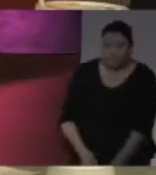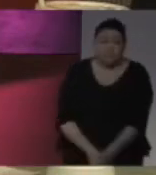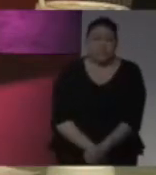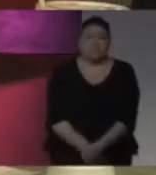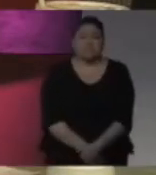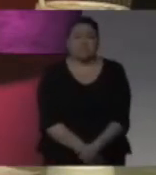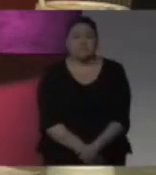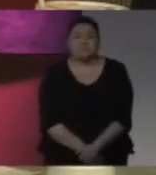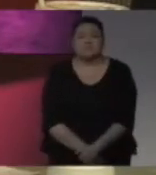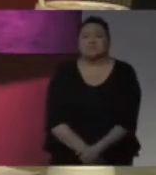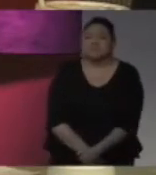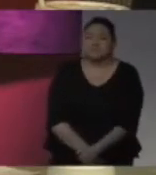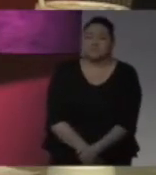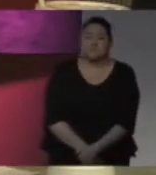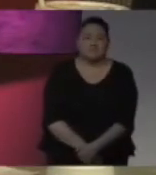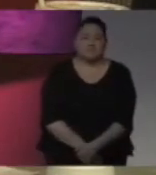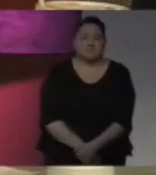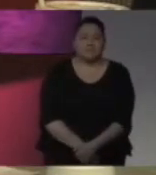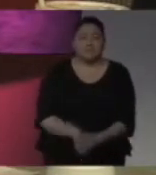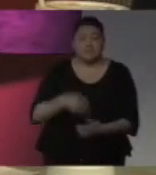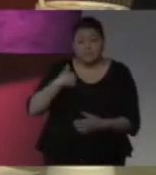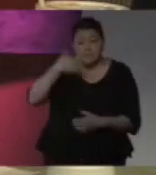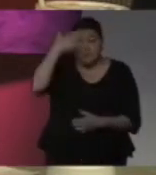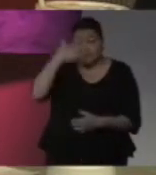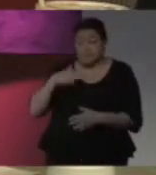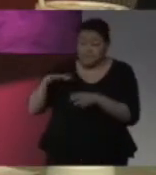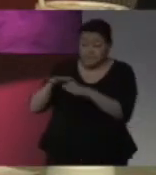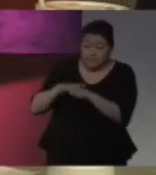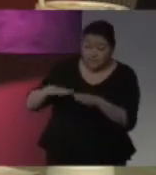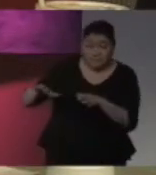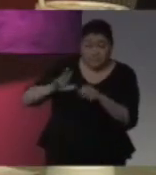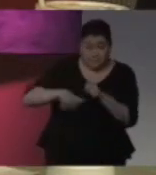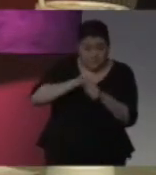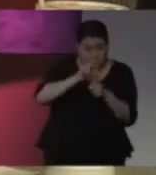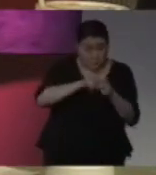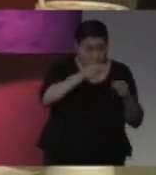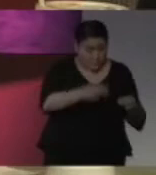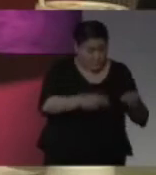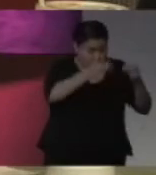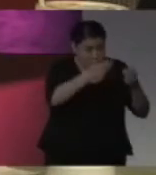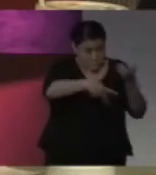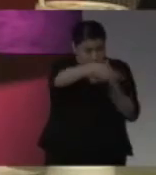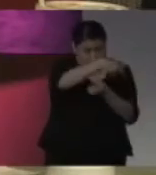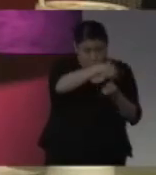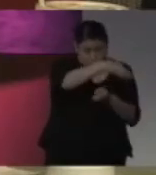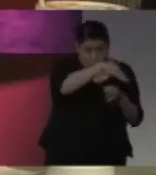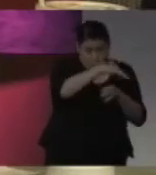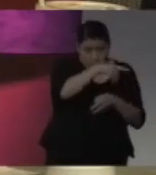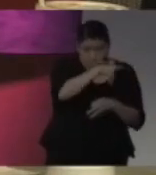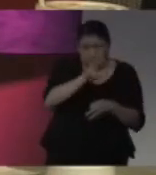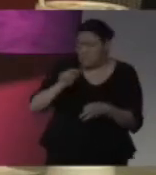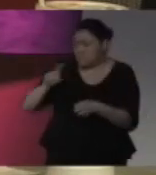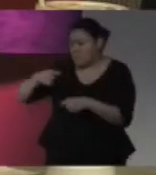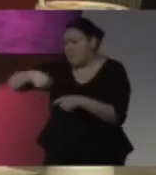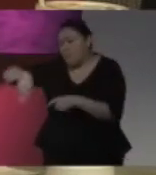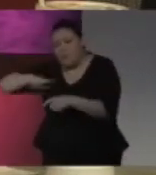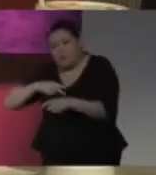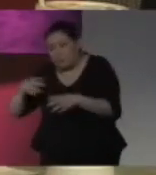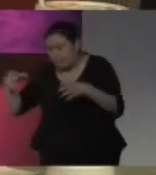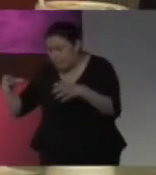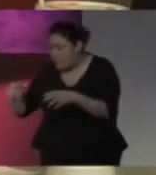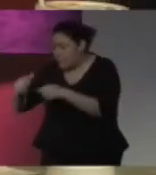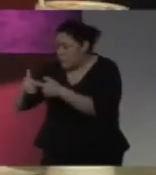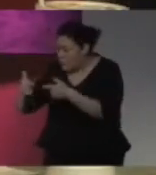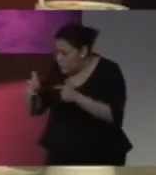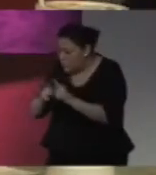vía el trabajo comunitario, y es vía el trabajo comunitario que podemos tomar agua, es vía el trabajo comunitario que podemos enterrar a nuestros muertos.